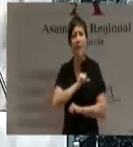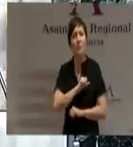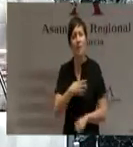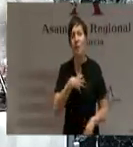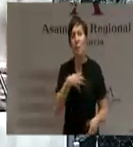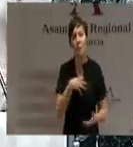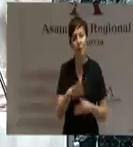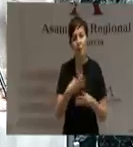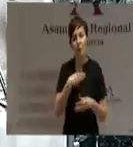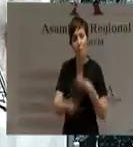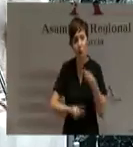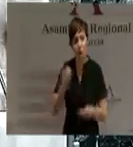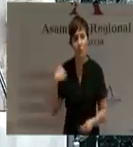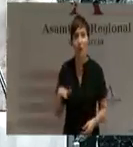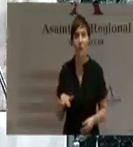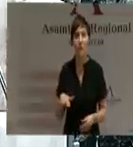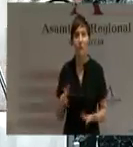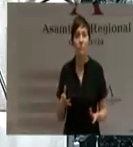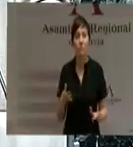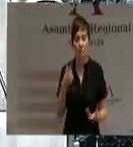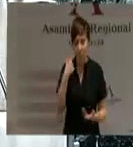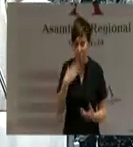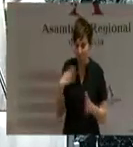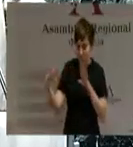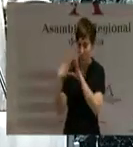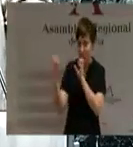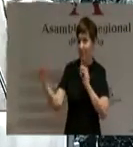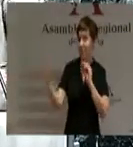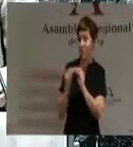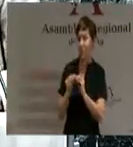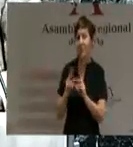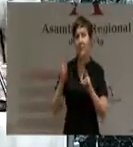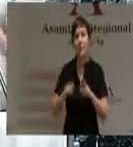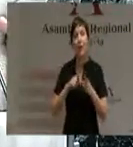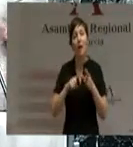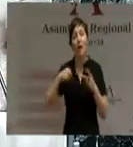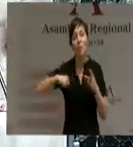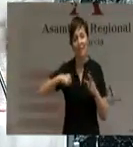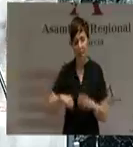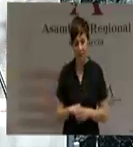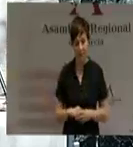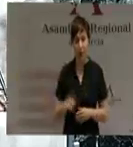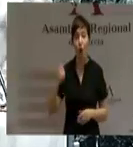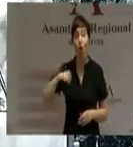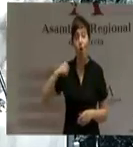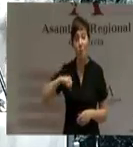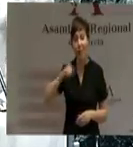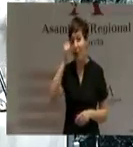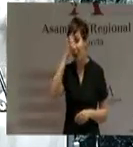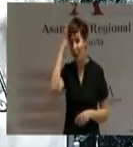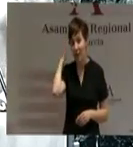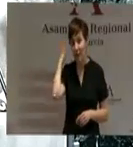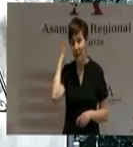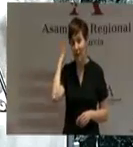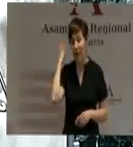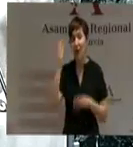de forma acordada, ningún problema. Respecto a los hospitales, ¿va a ser el Hospital del Rosell un hospital, el segundo